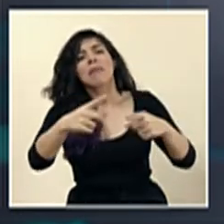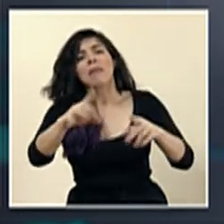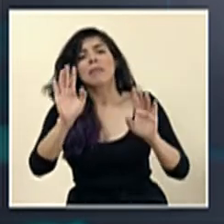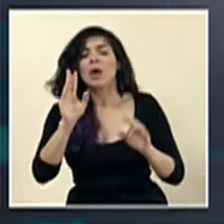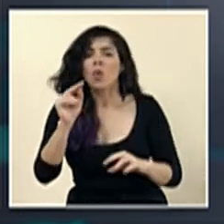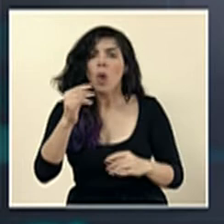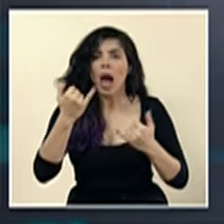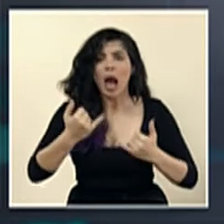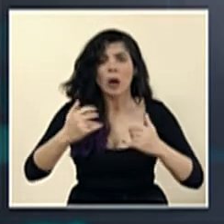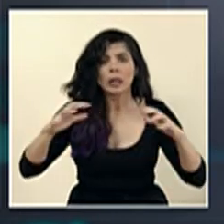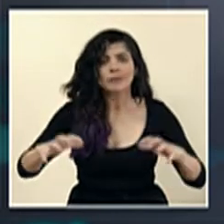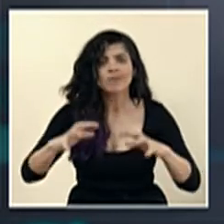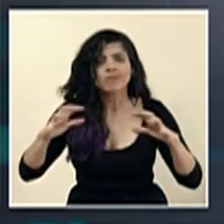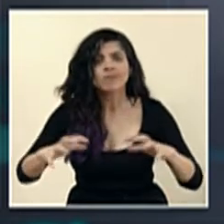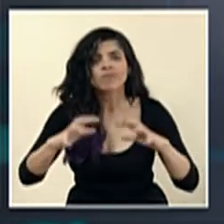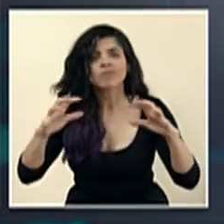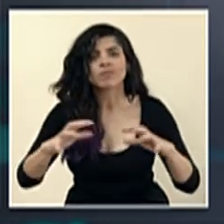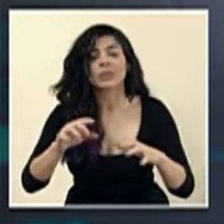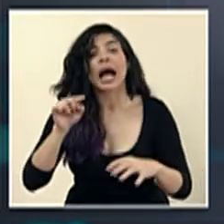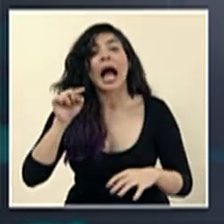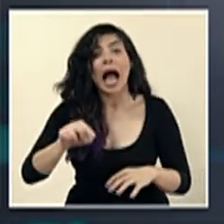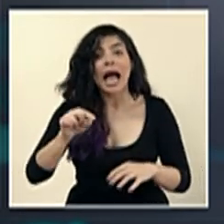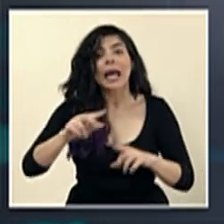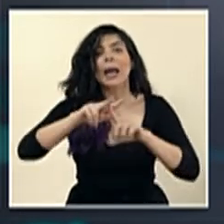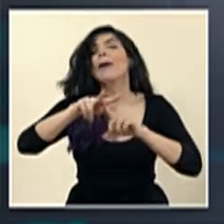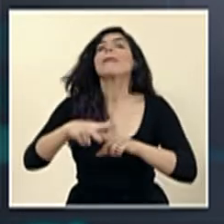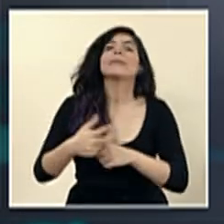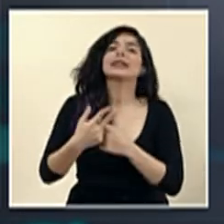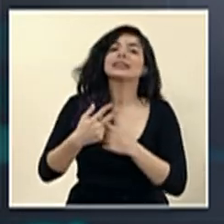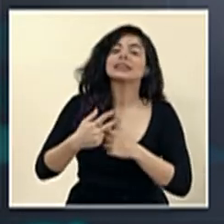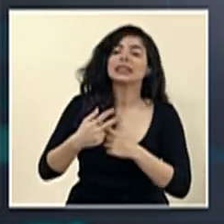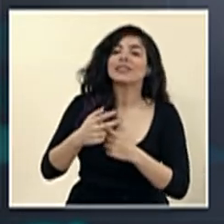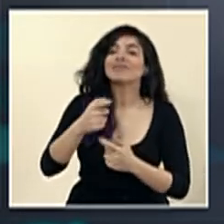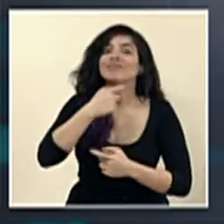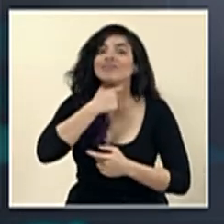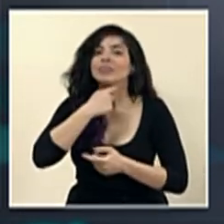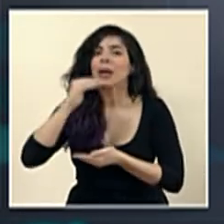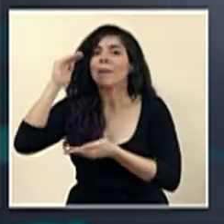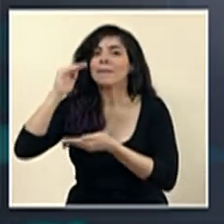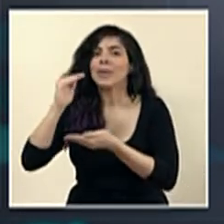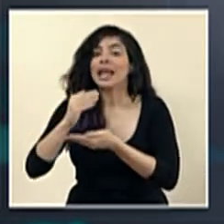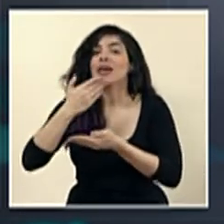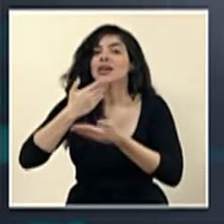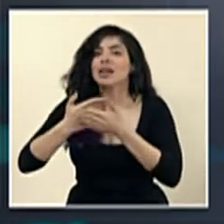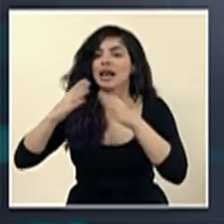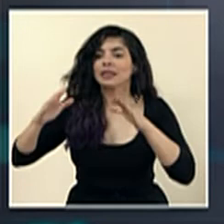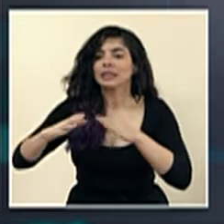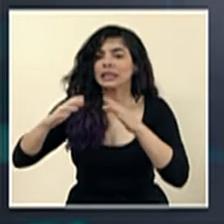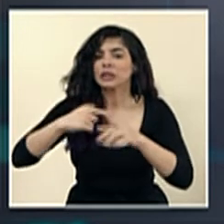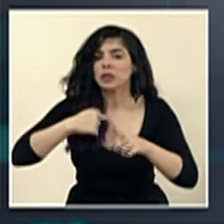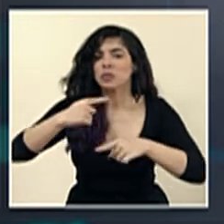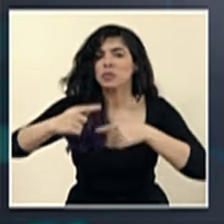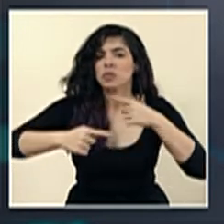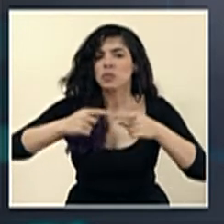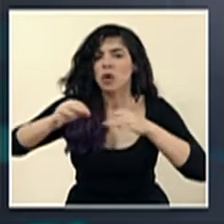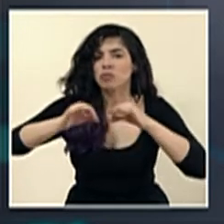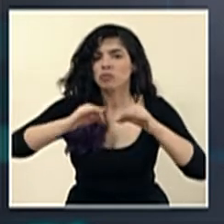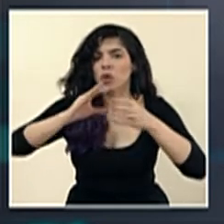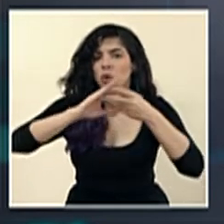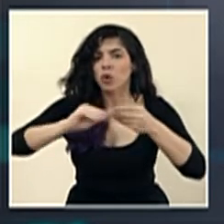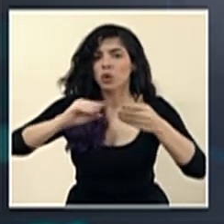Estamos tomando acciones. Y ahí es donde empezamos a reducir el déficit con estas acciones que les empiezo a